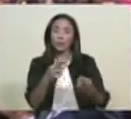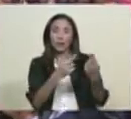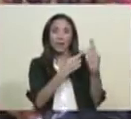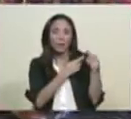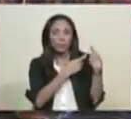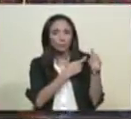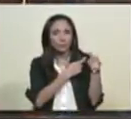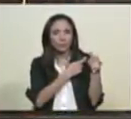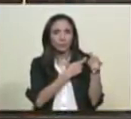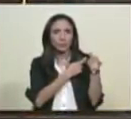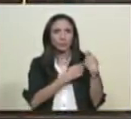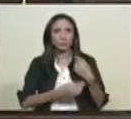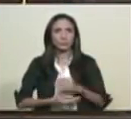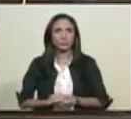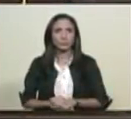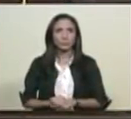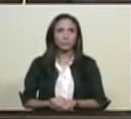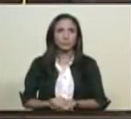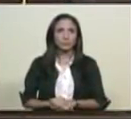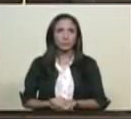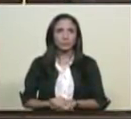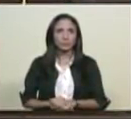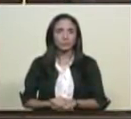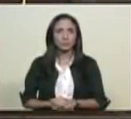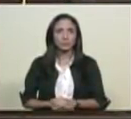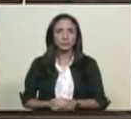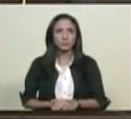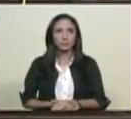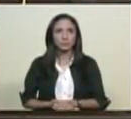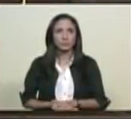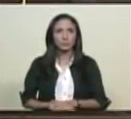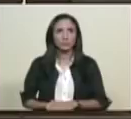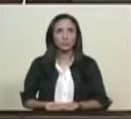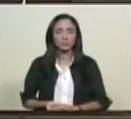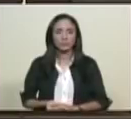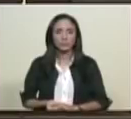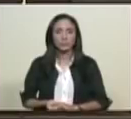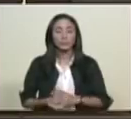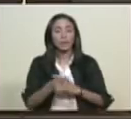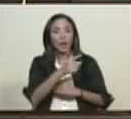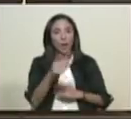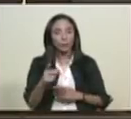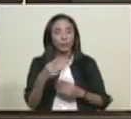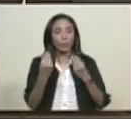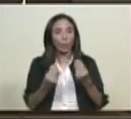grande con la existencia de este país, porque ustedes administran la